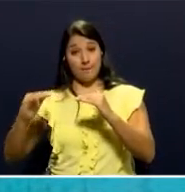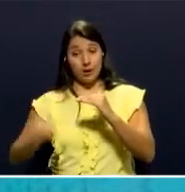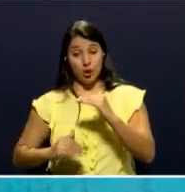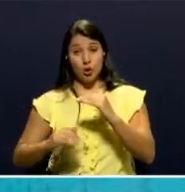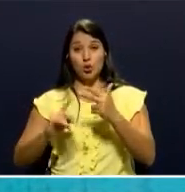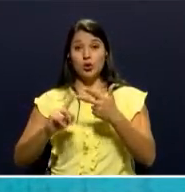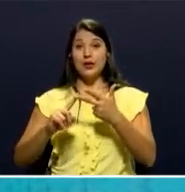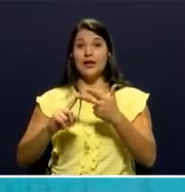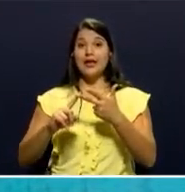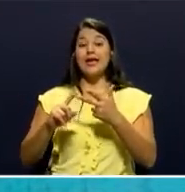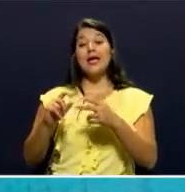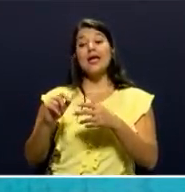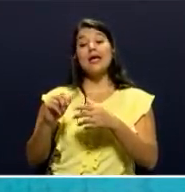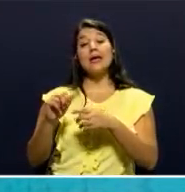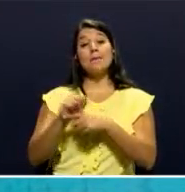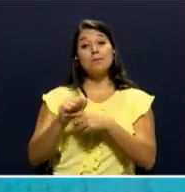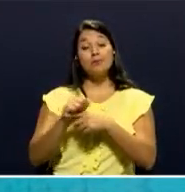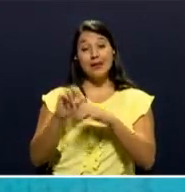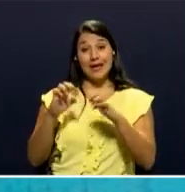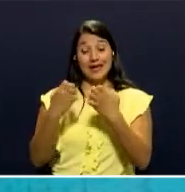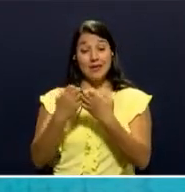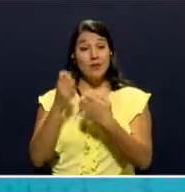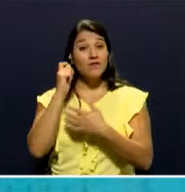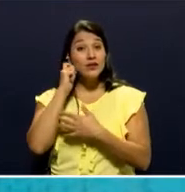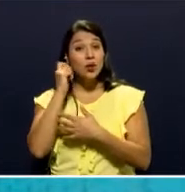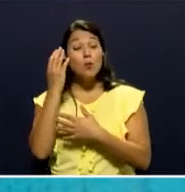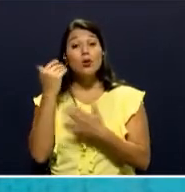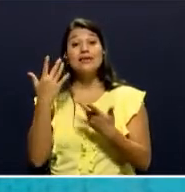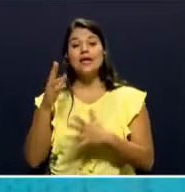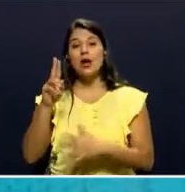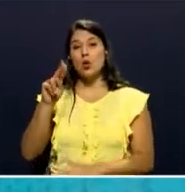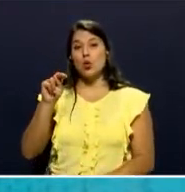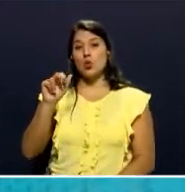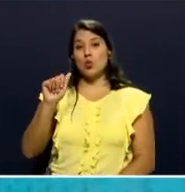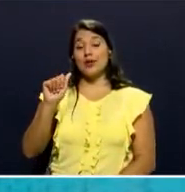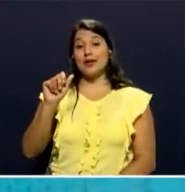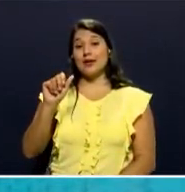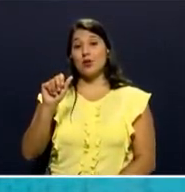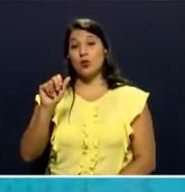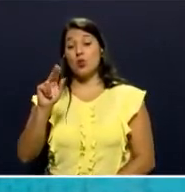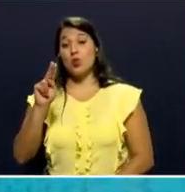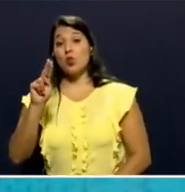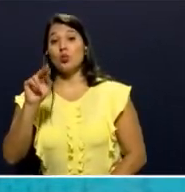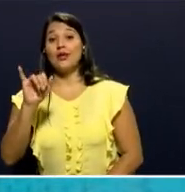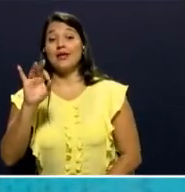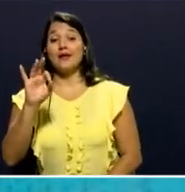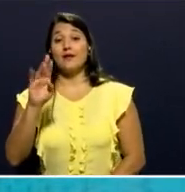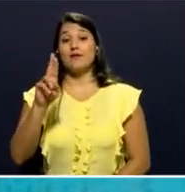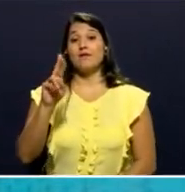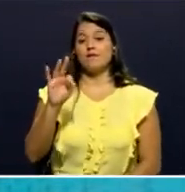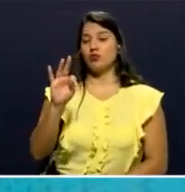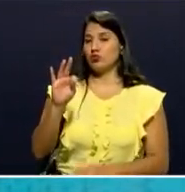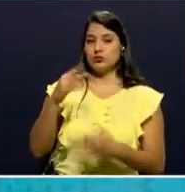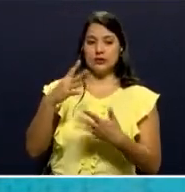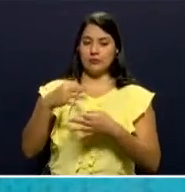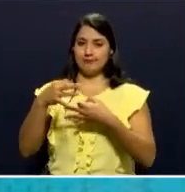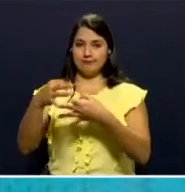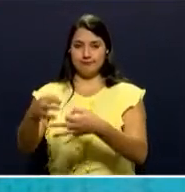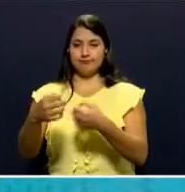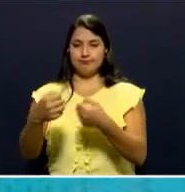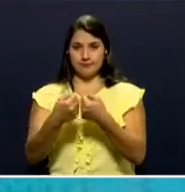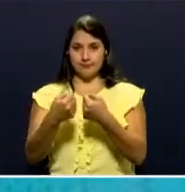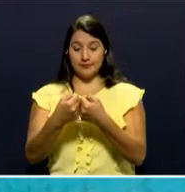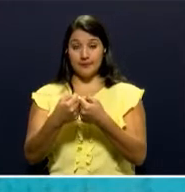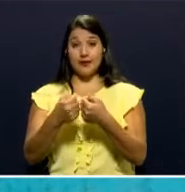el equipo femenino porque ya la uni food había adelantado la suspensión del torneo y en el